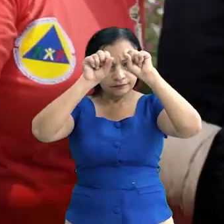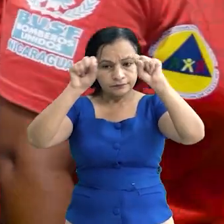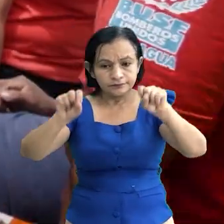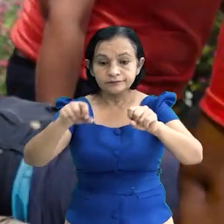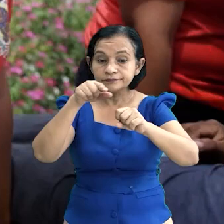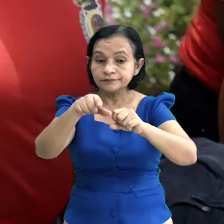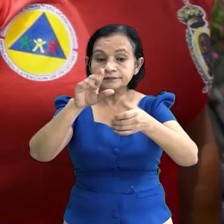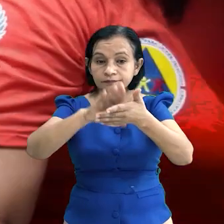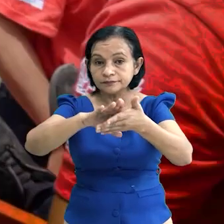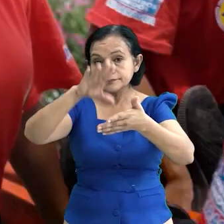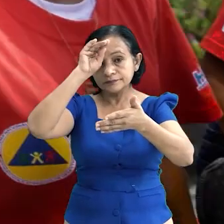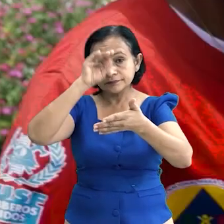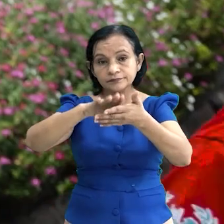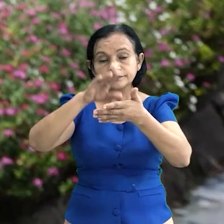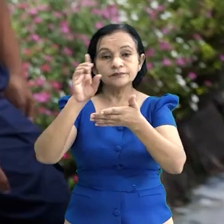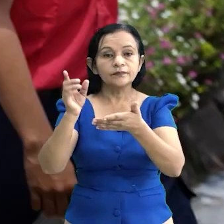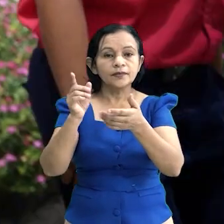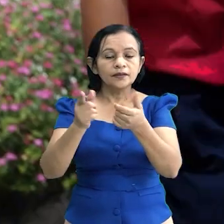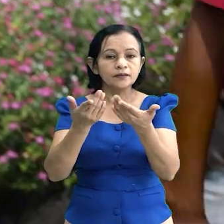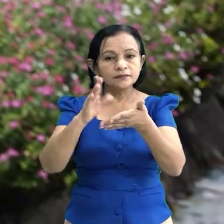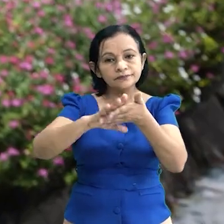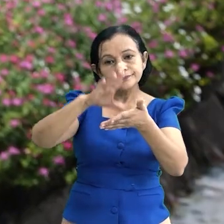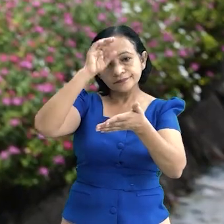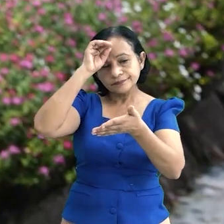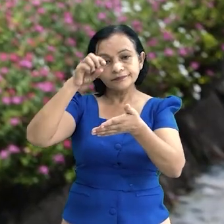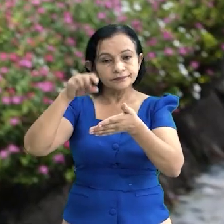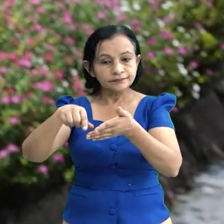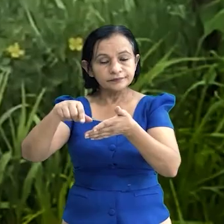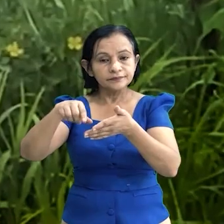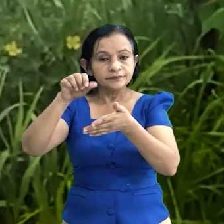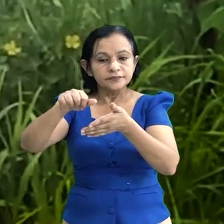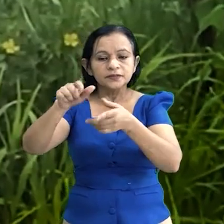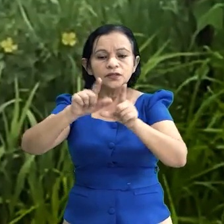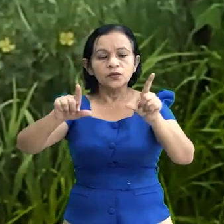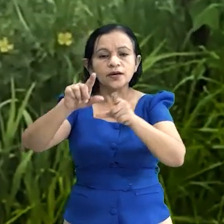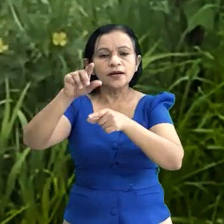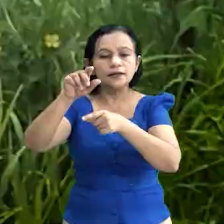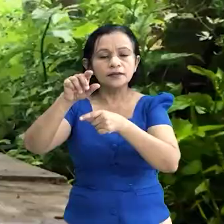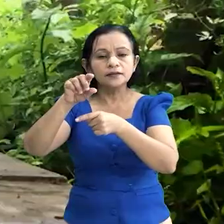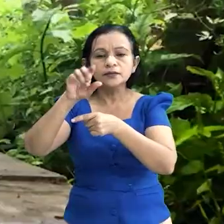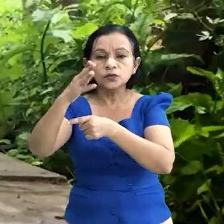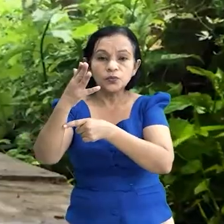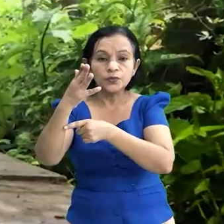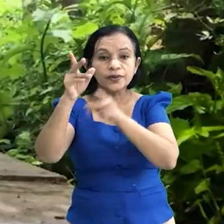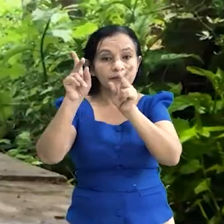de fortalecimiento, en donde las BRILOR de Malacatoya, que serán 9, van a tener este